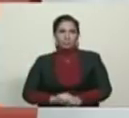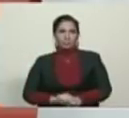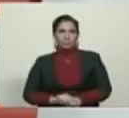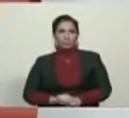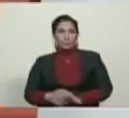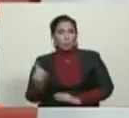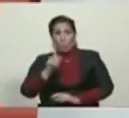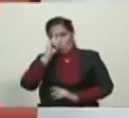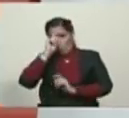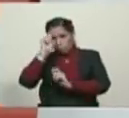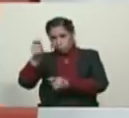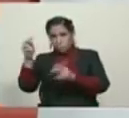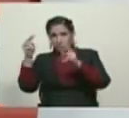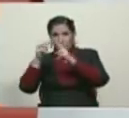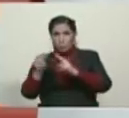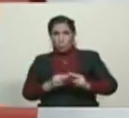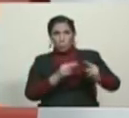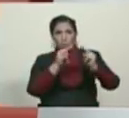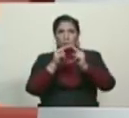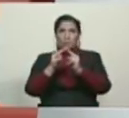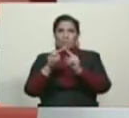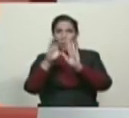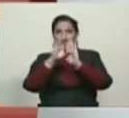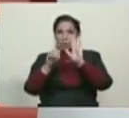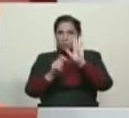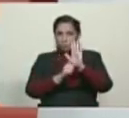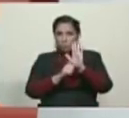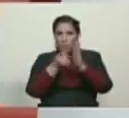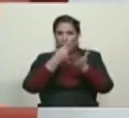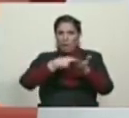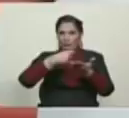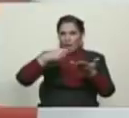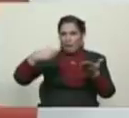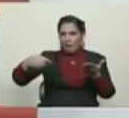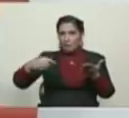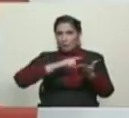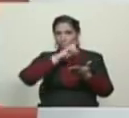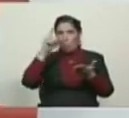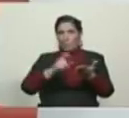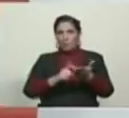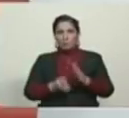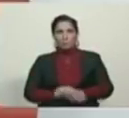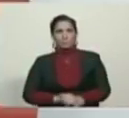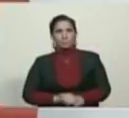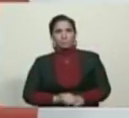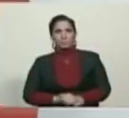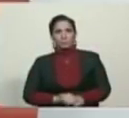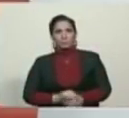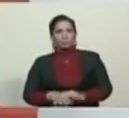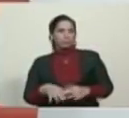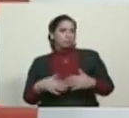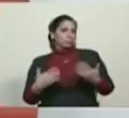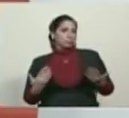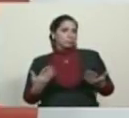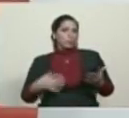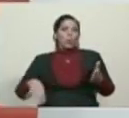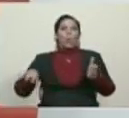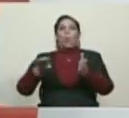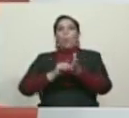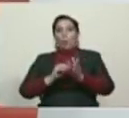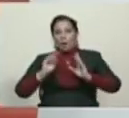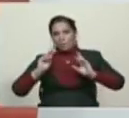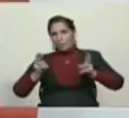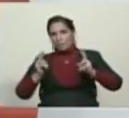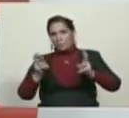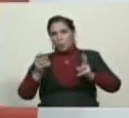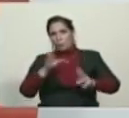No la reconocen en su letra absoluta. Es como, volvemos otra vez al término de la